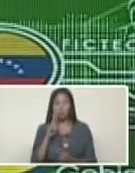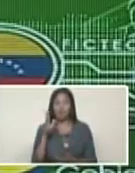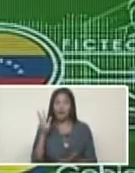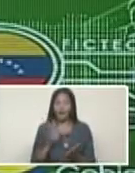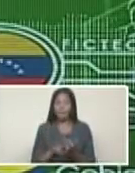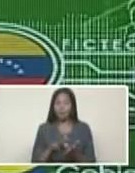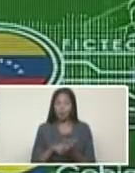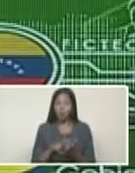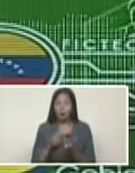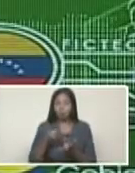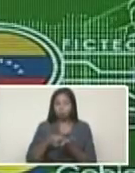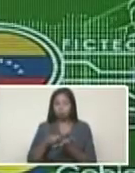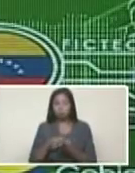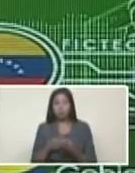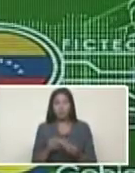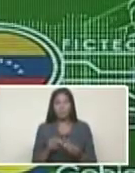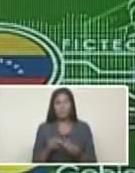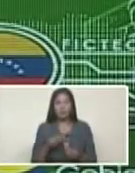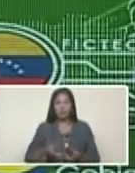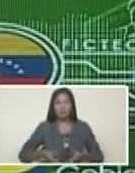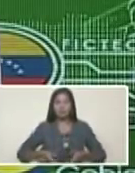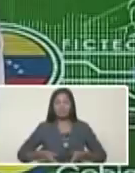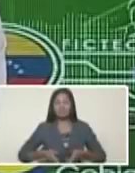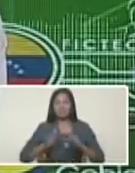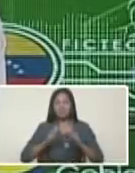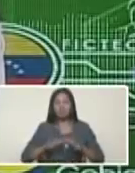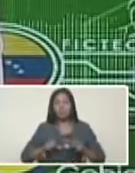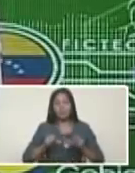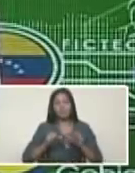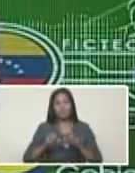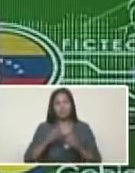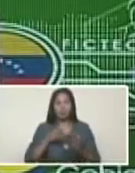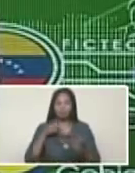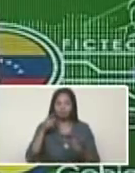aprobar estos recursos para seguir avanzando en una dirección.